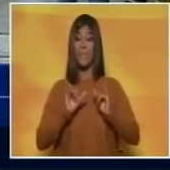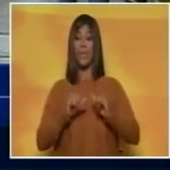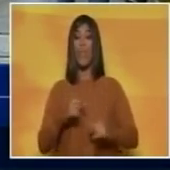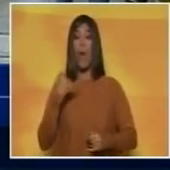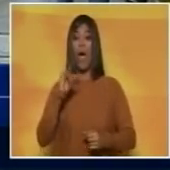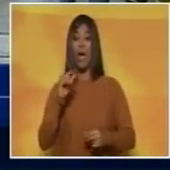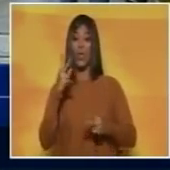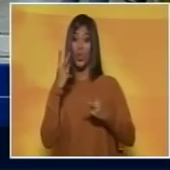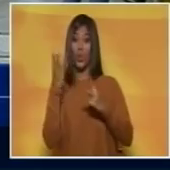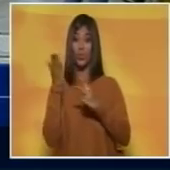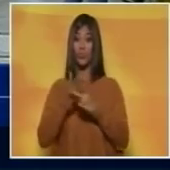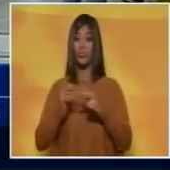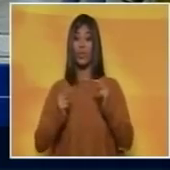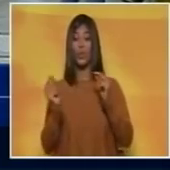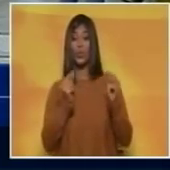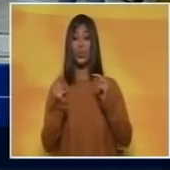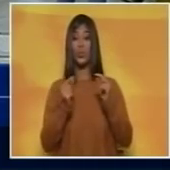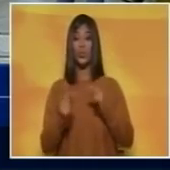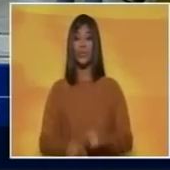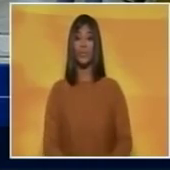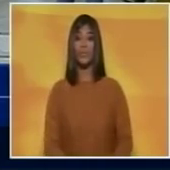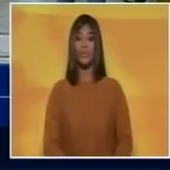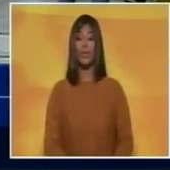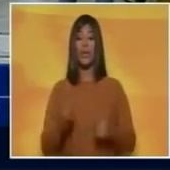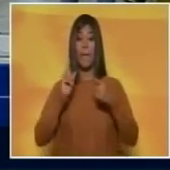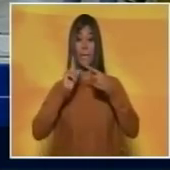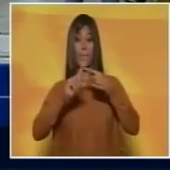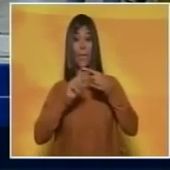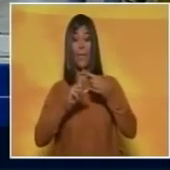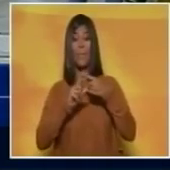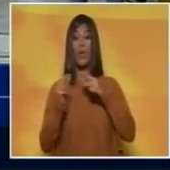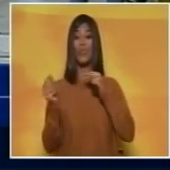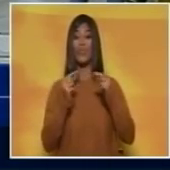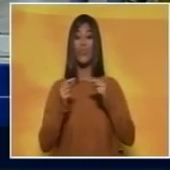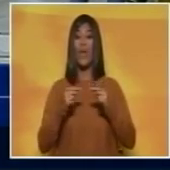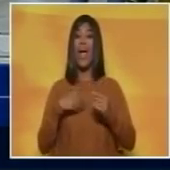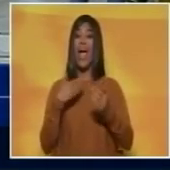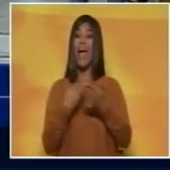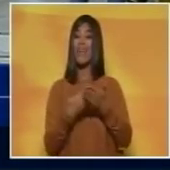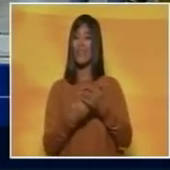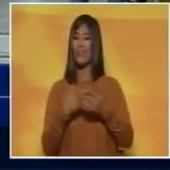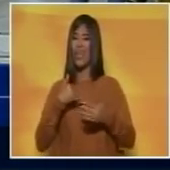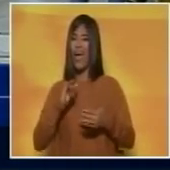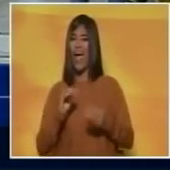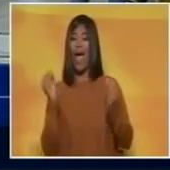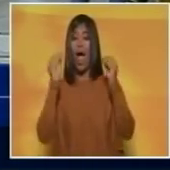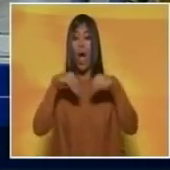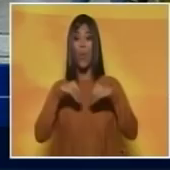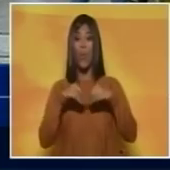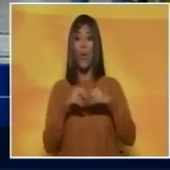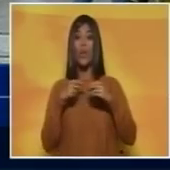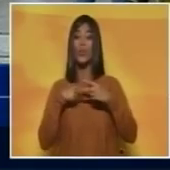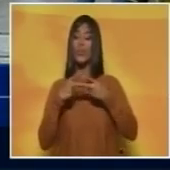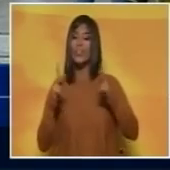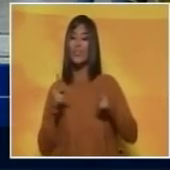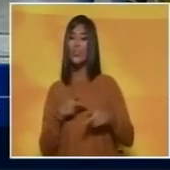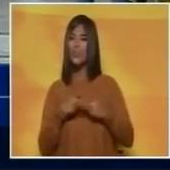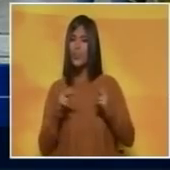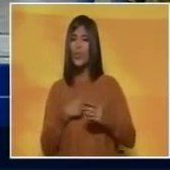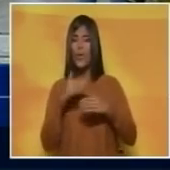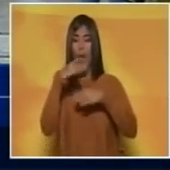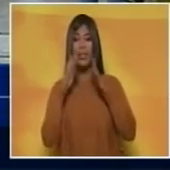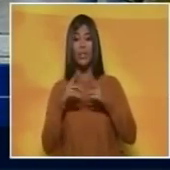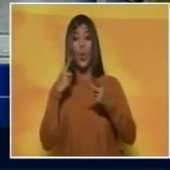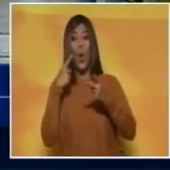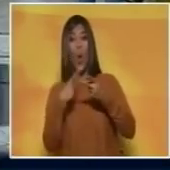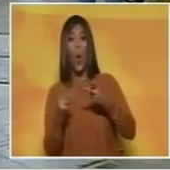dos puntos en el orden del día. La discusión de un acuerdo para crear el monitor de servicios públicos y también